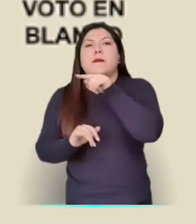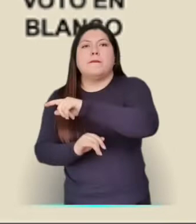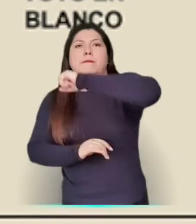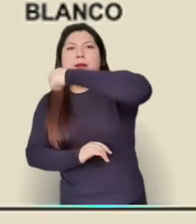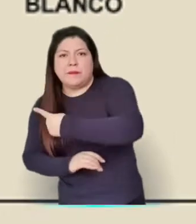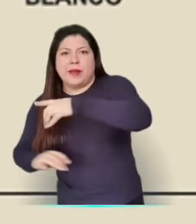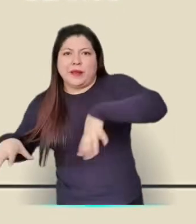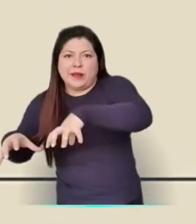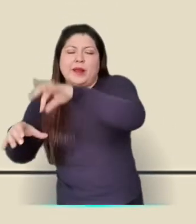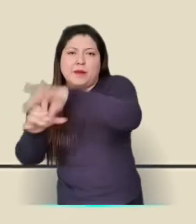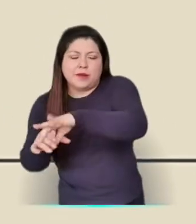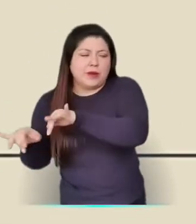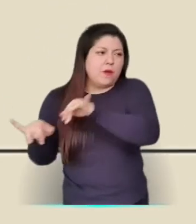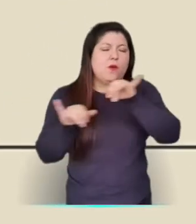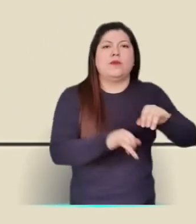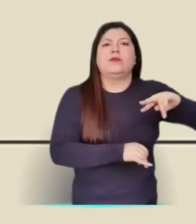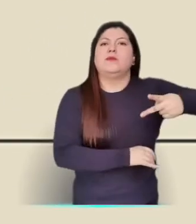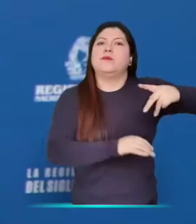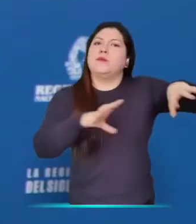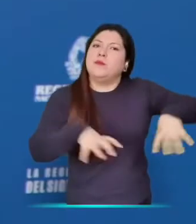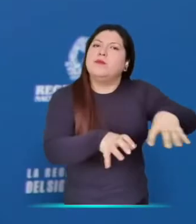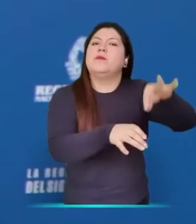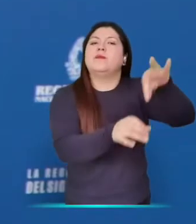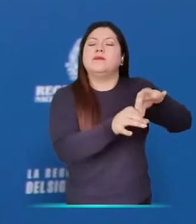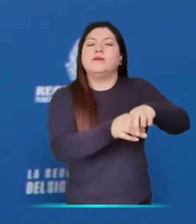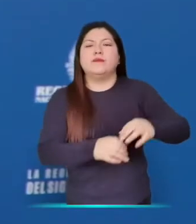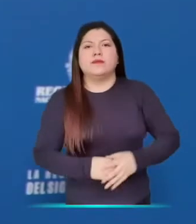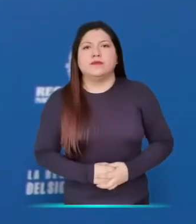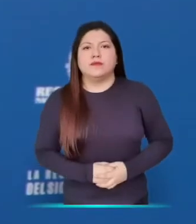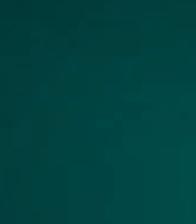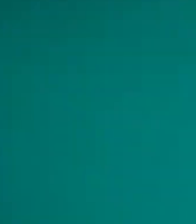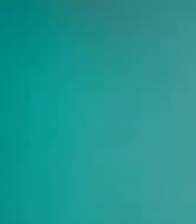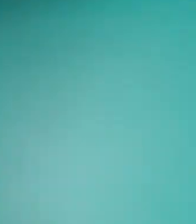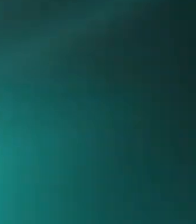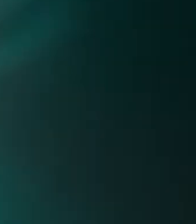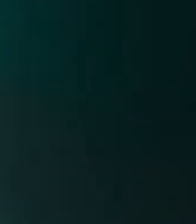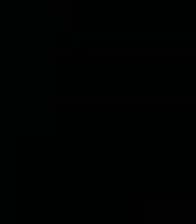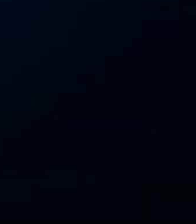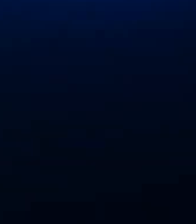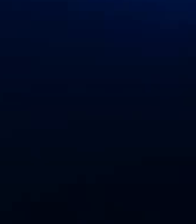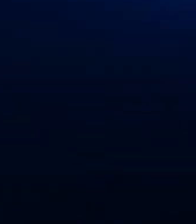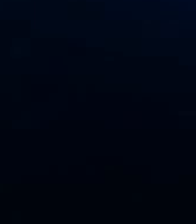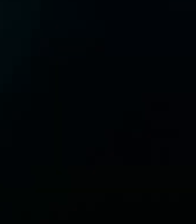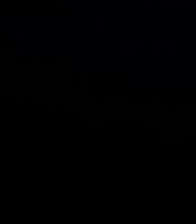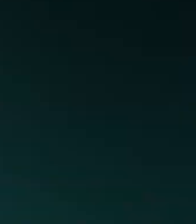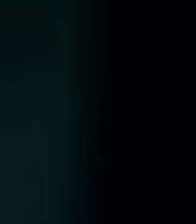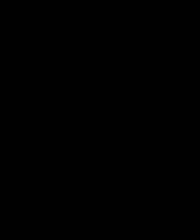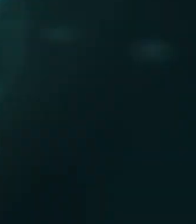conservarán el orden que había sorteado en la tarjeta de primera vuelta.